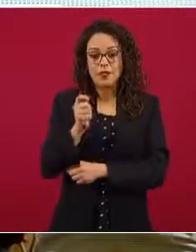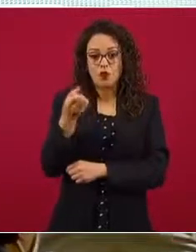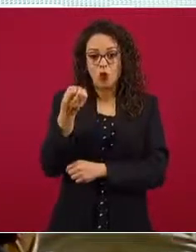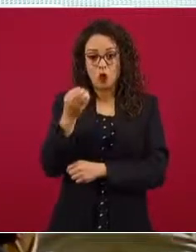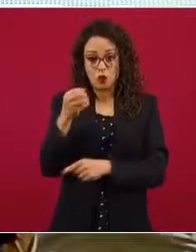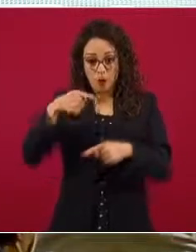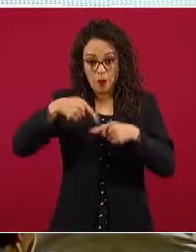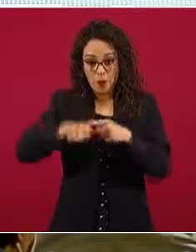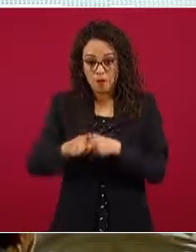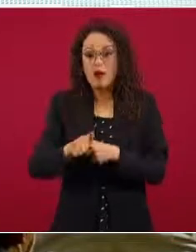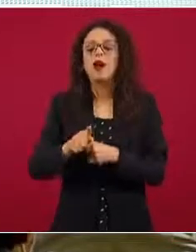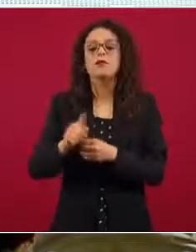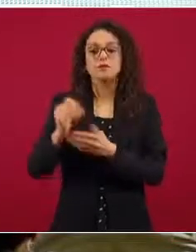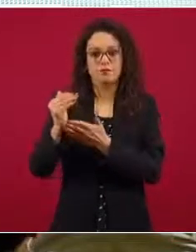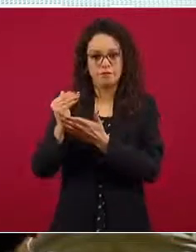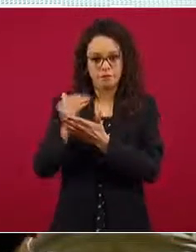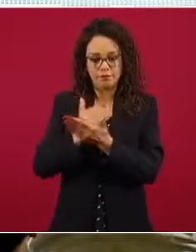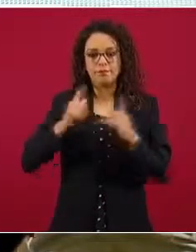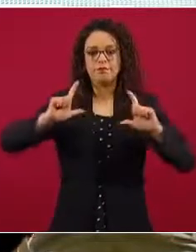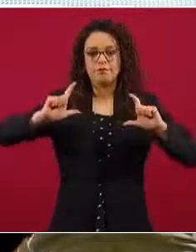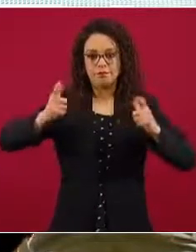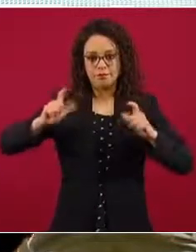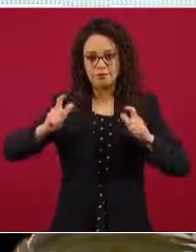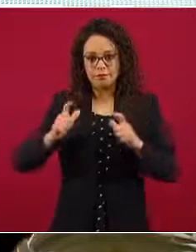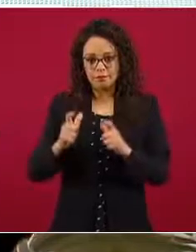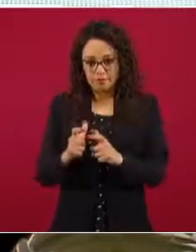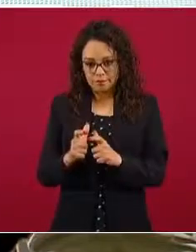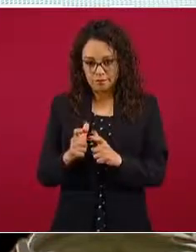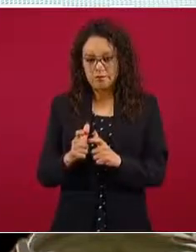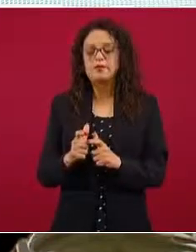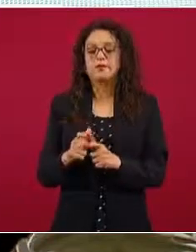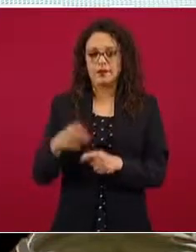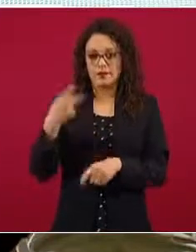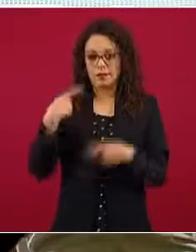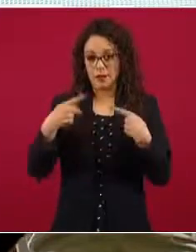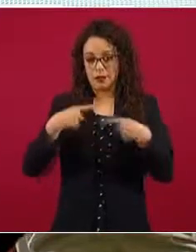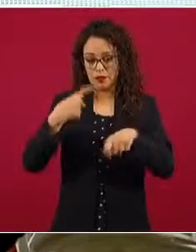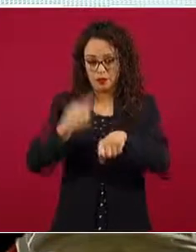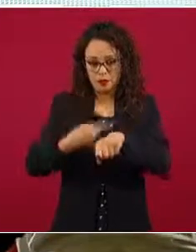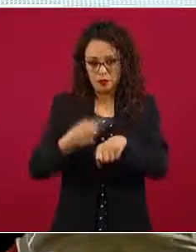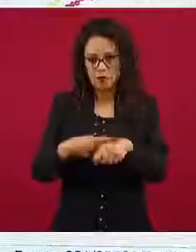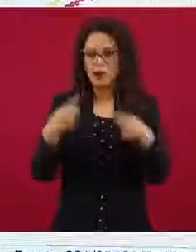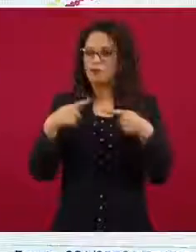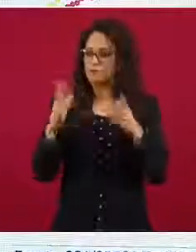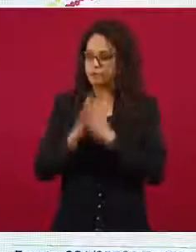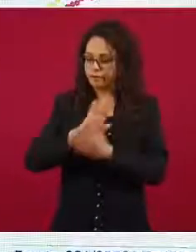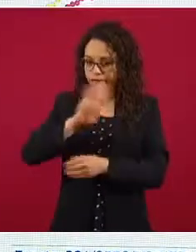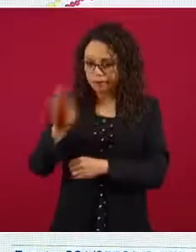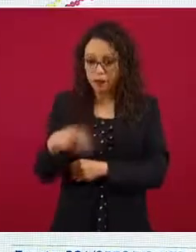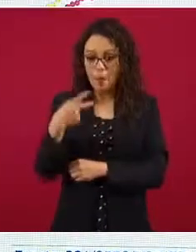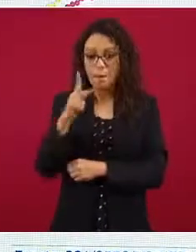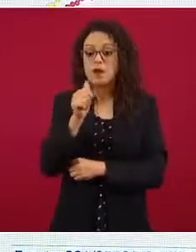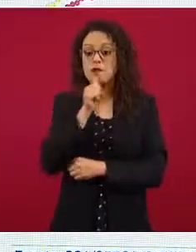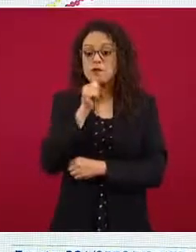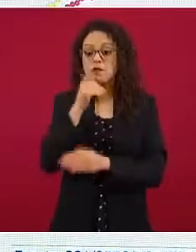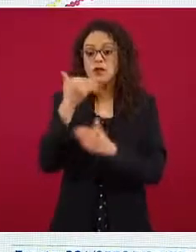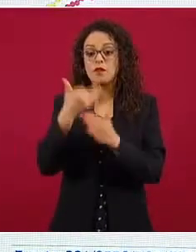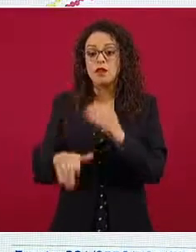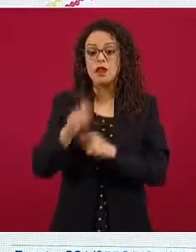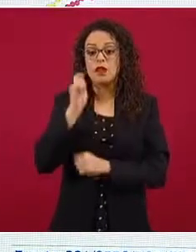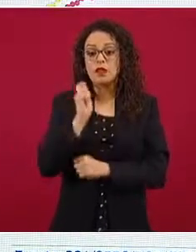curva epidémica, desciende la cantidad de personas estimadas enfermas, todavía no desciende la cantidad de personas